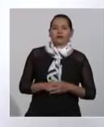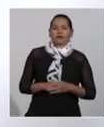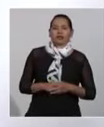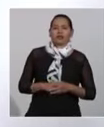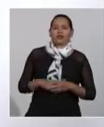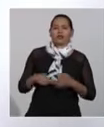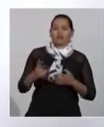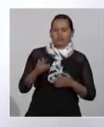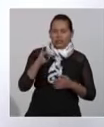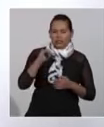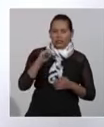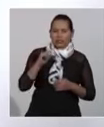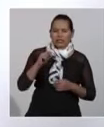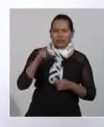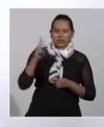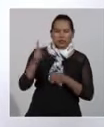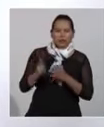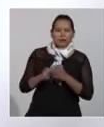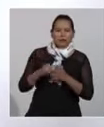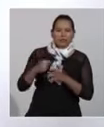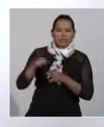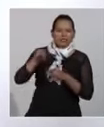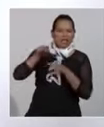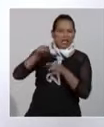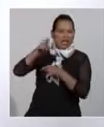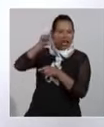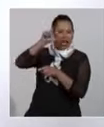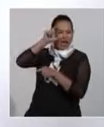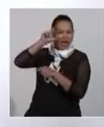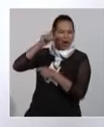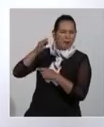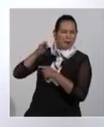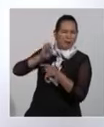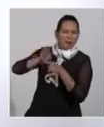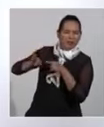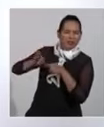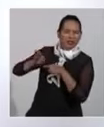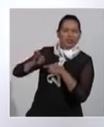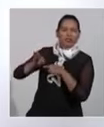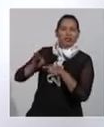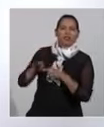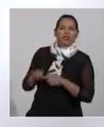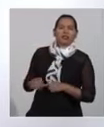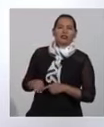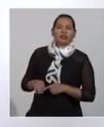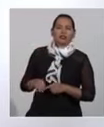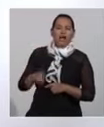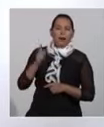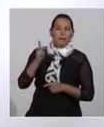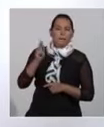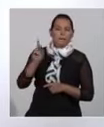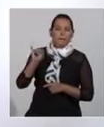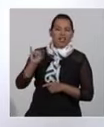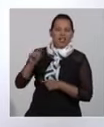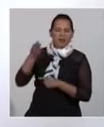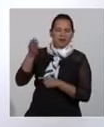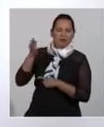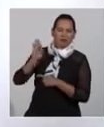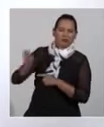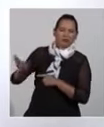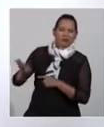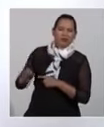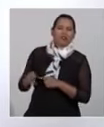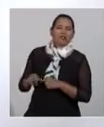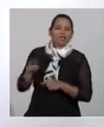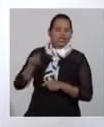lejano, Enrique Doher, él traicionó a su militancia priista, traicionó a sus direcciones.